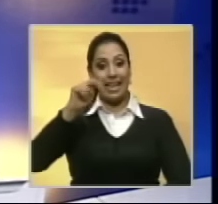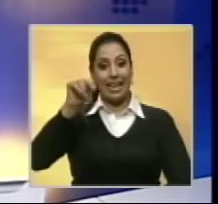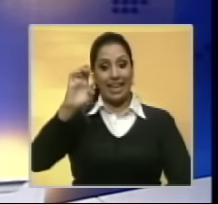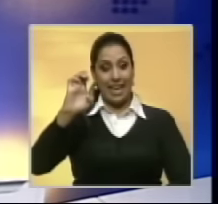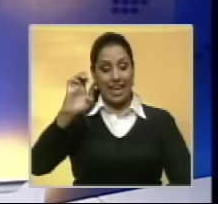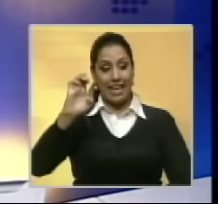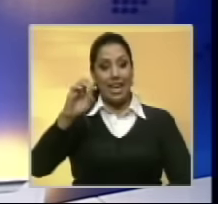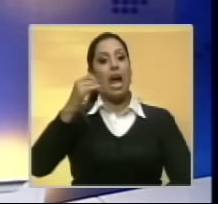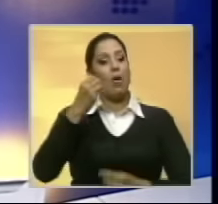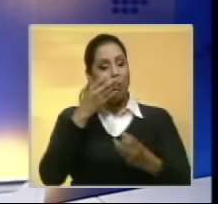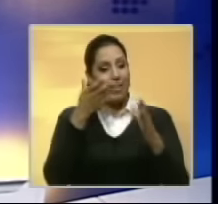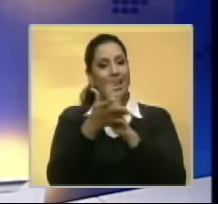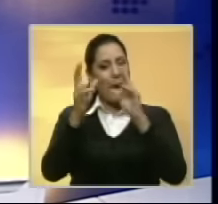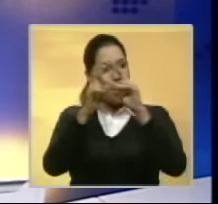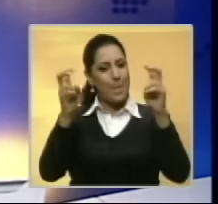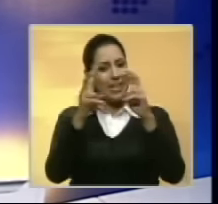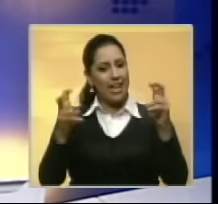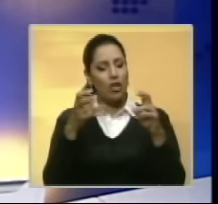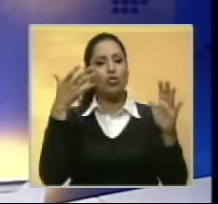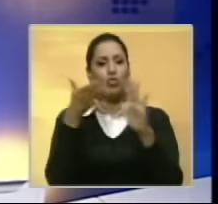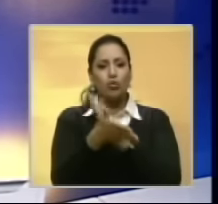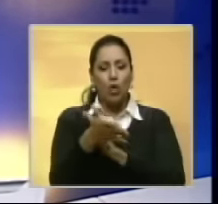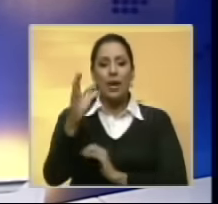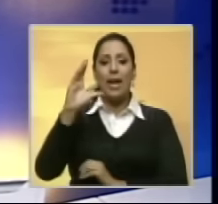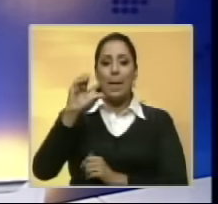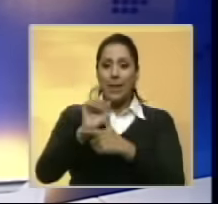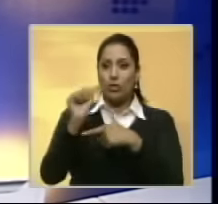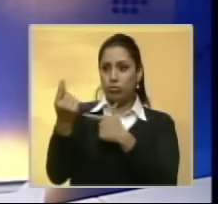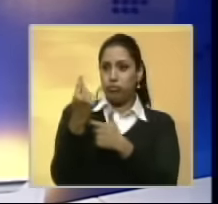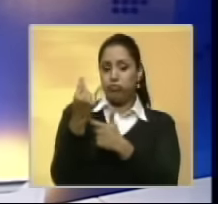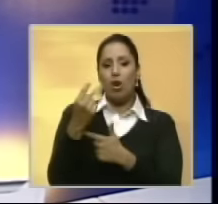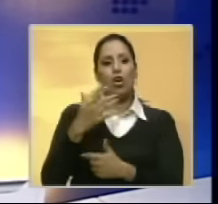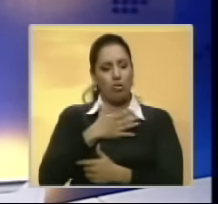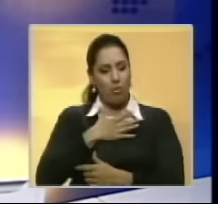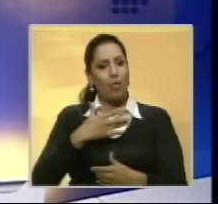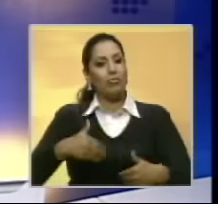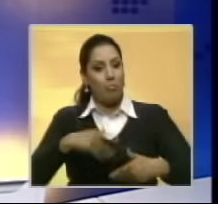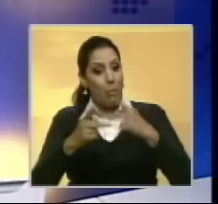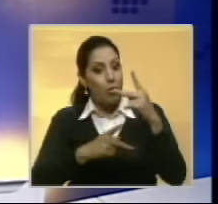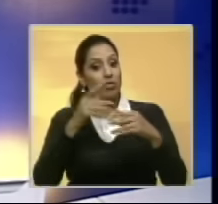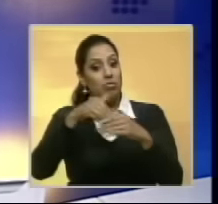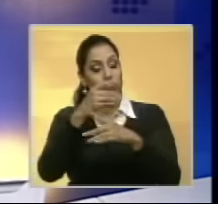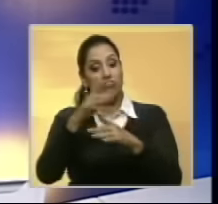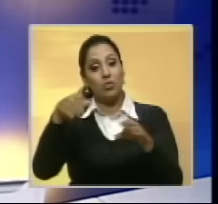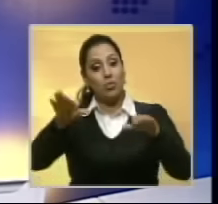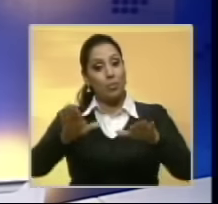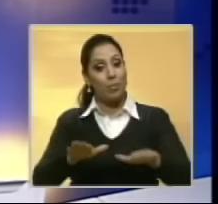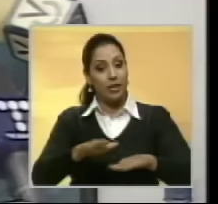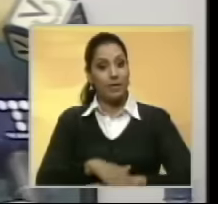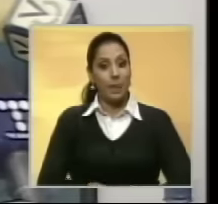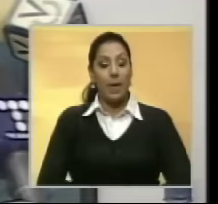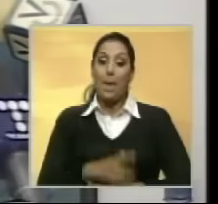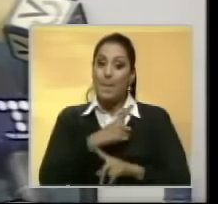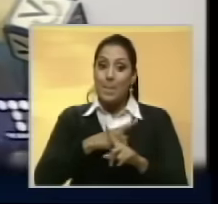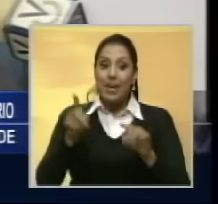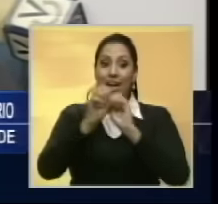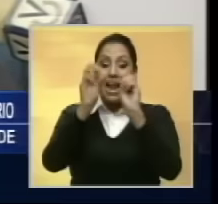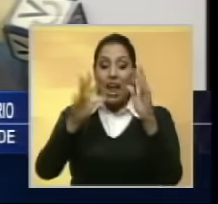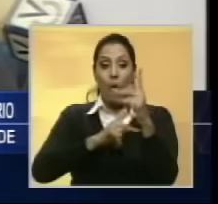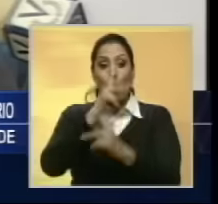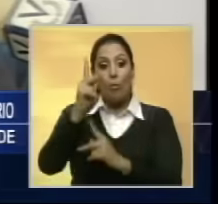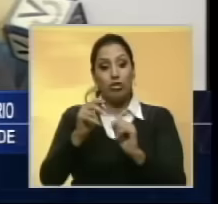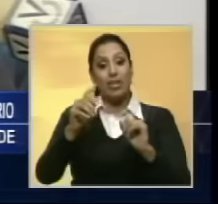Socorro Hernández, aseveró que las investigaciones solicitadas por el PSV pudieran impactar en el proceso del referéndum revocatorio. Sin embargo, aclaró que el